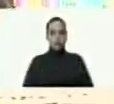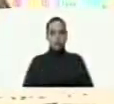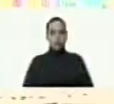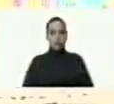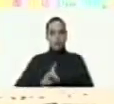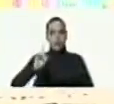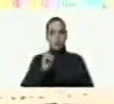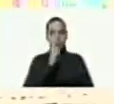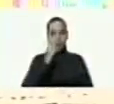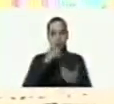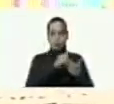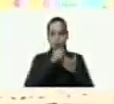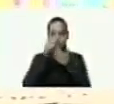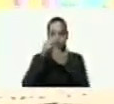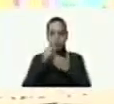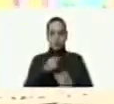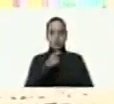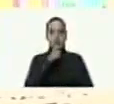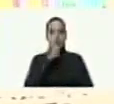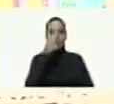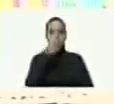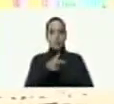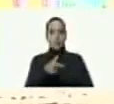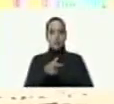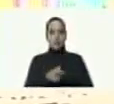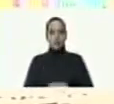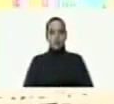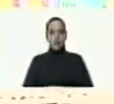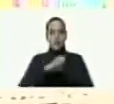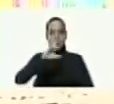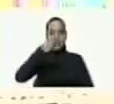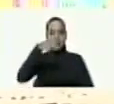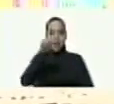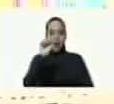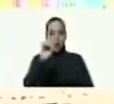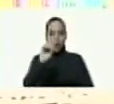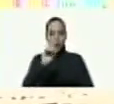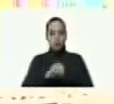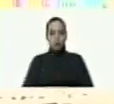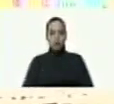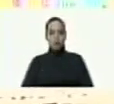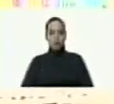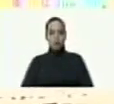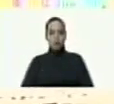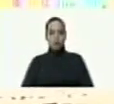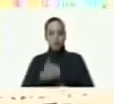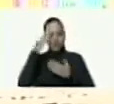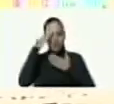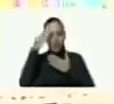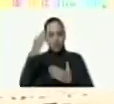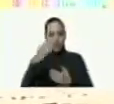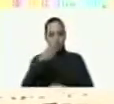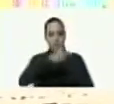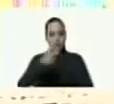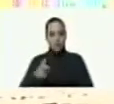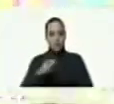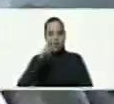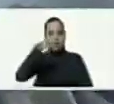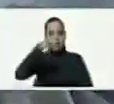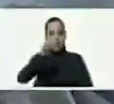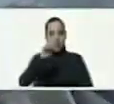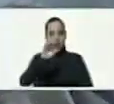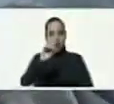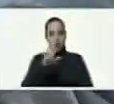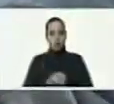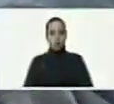encabezada por Chao Haijun. Un saludo a Chao Haijun,